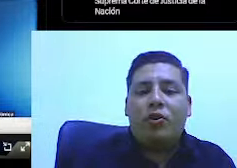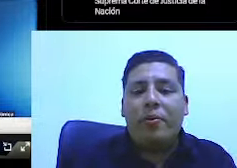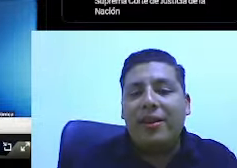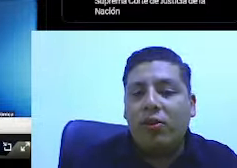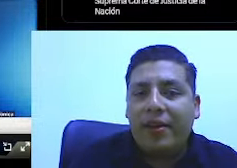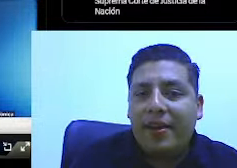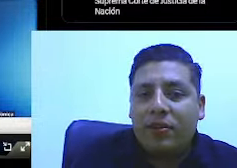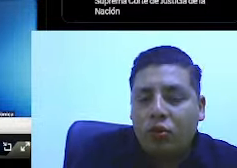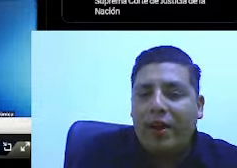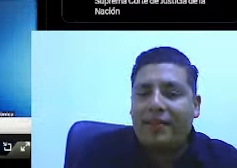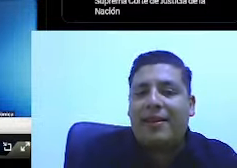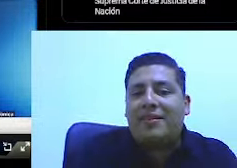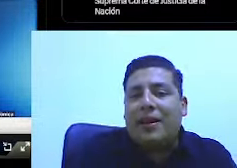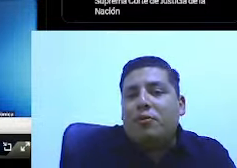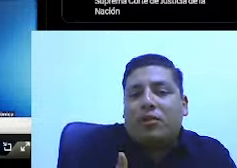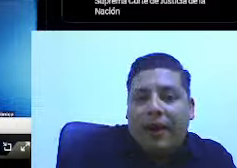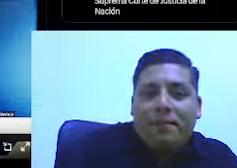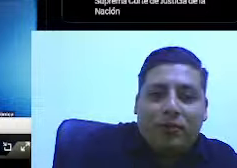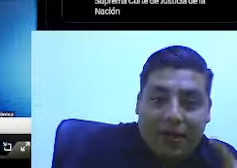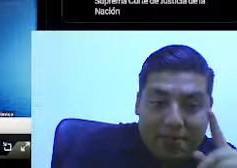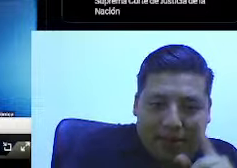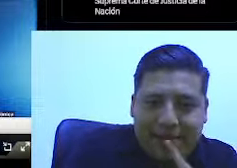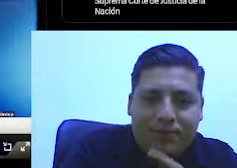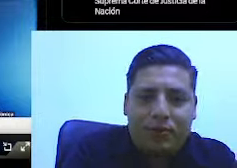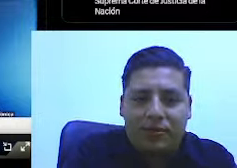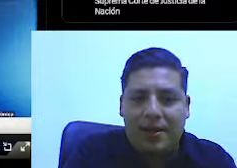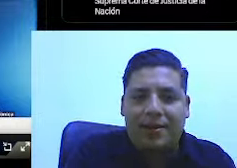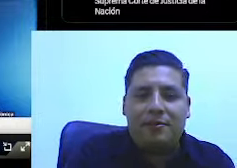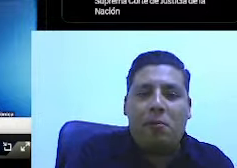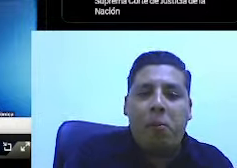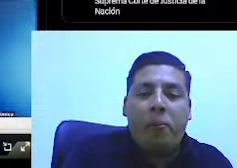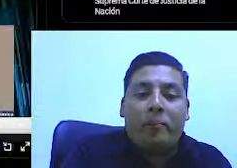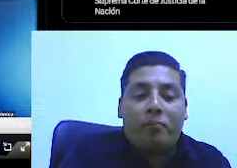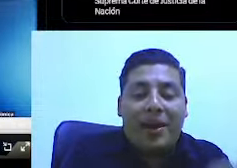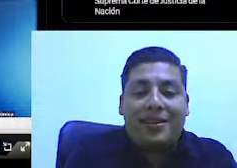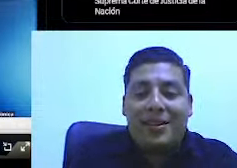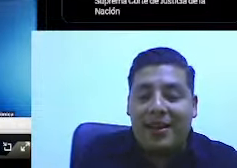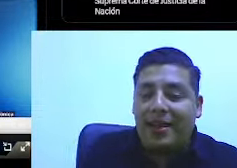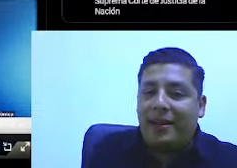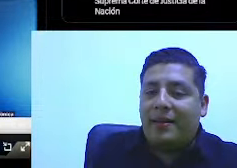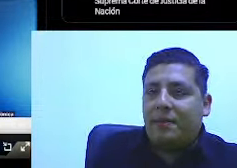ejemplo, Roberto Gil Suart, que está buscando ser, imagínense ustedes,